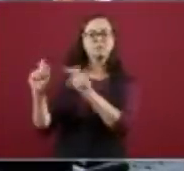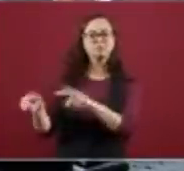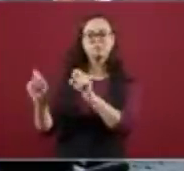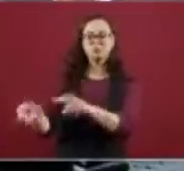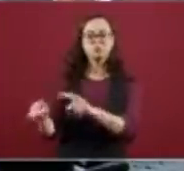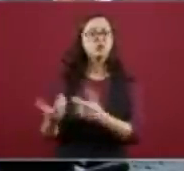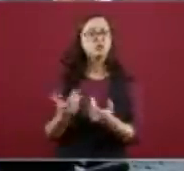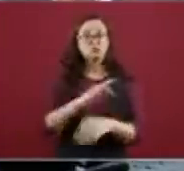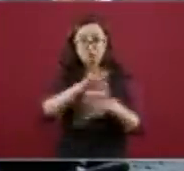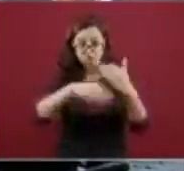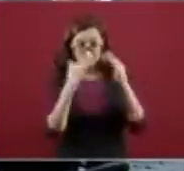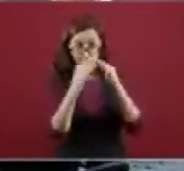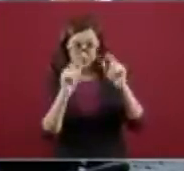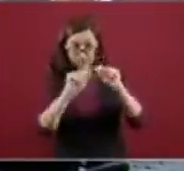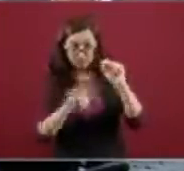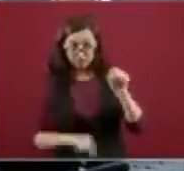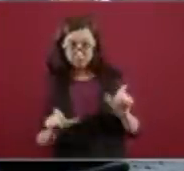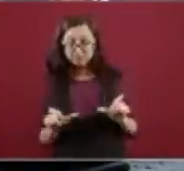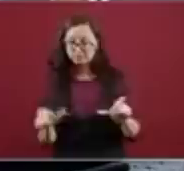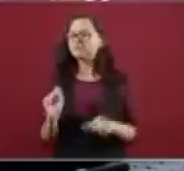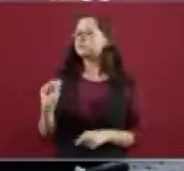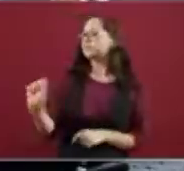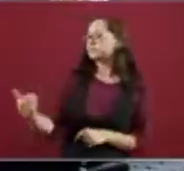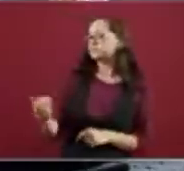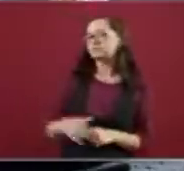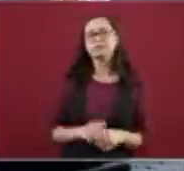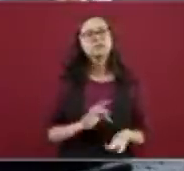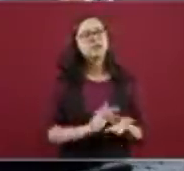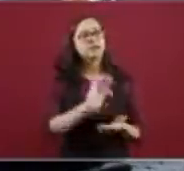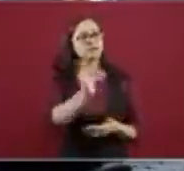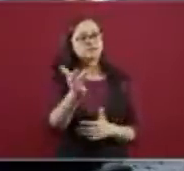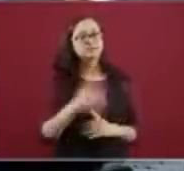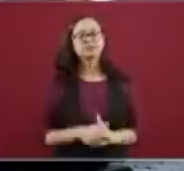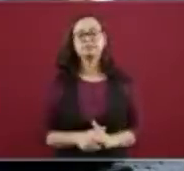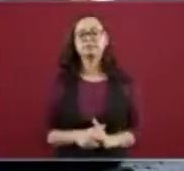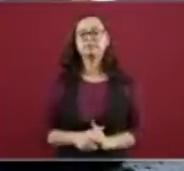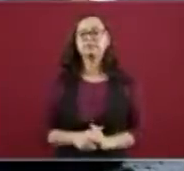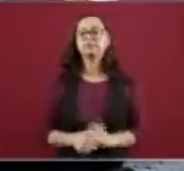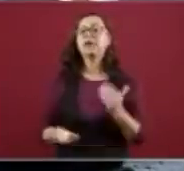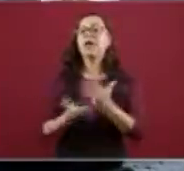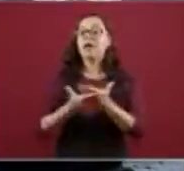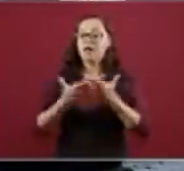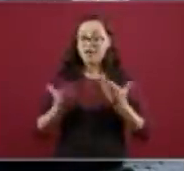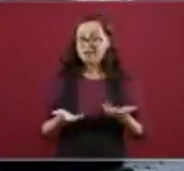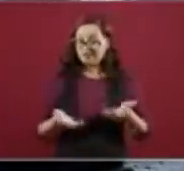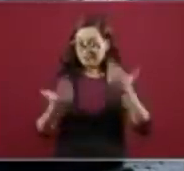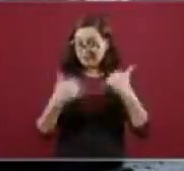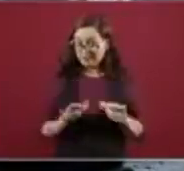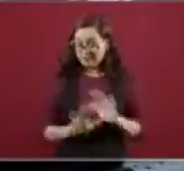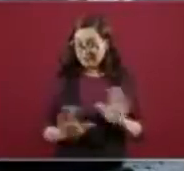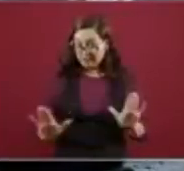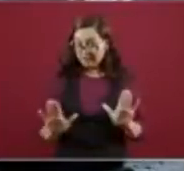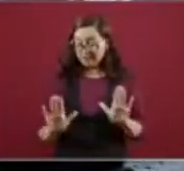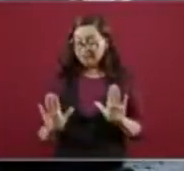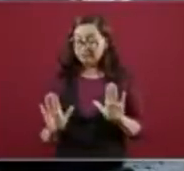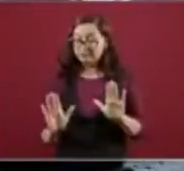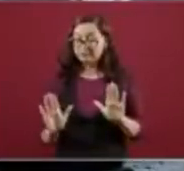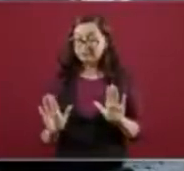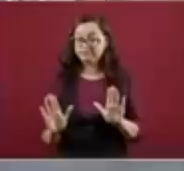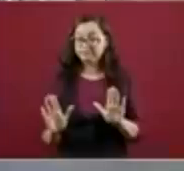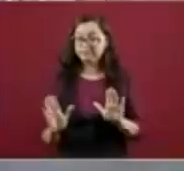es. Gracias. Gracias. Bueno, si les parece, entramos ya a…